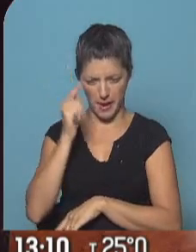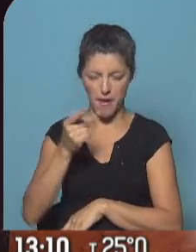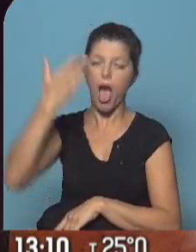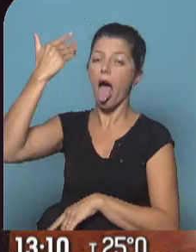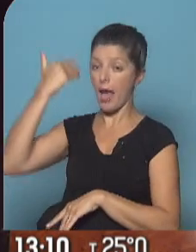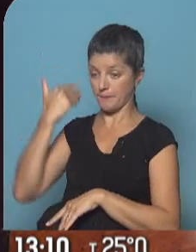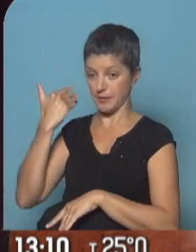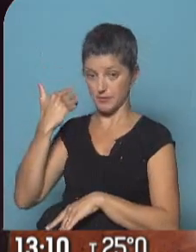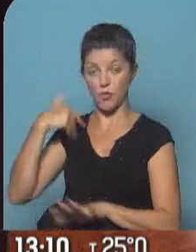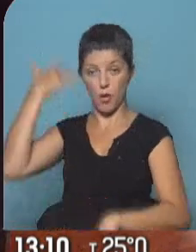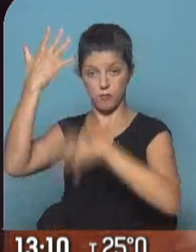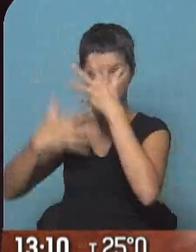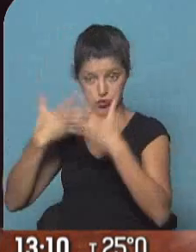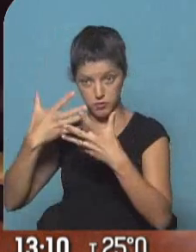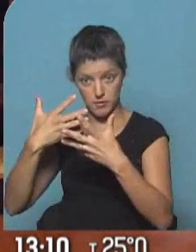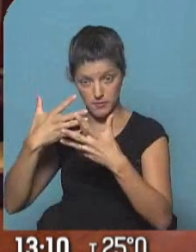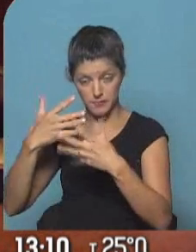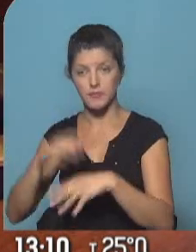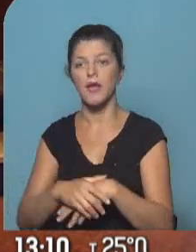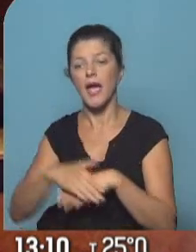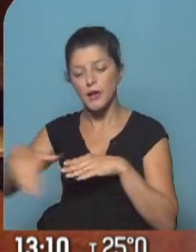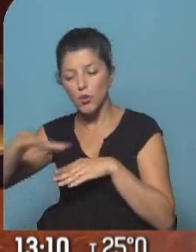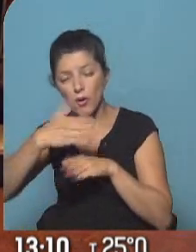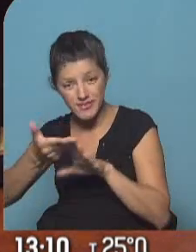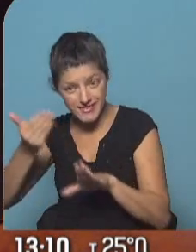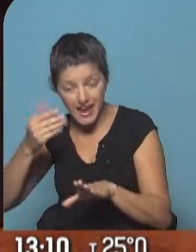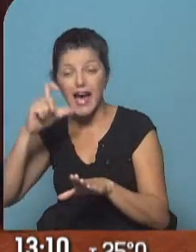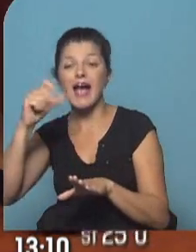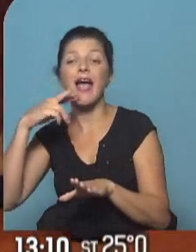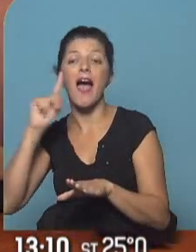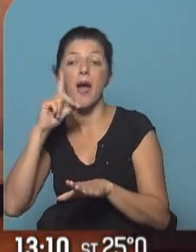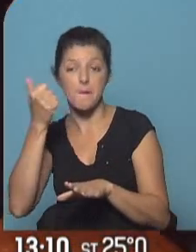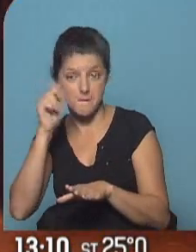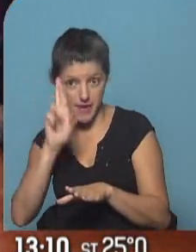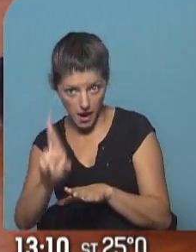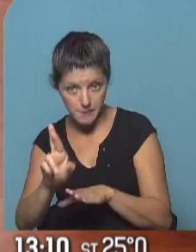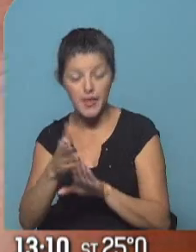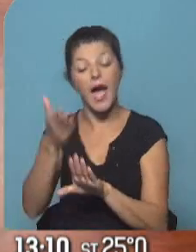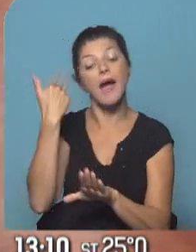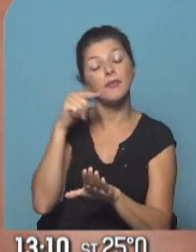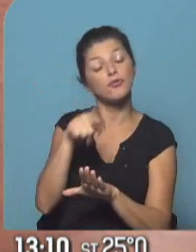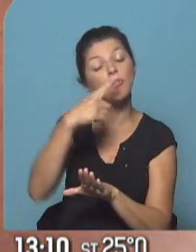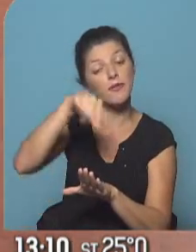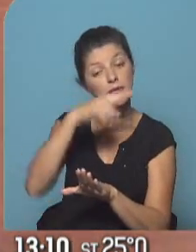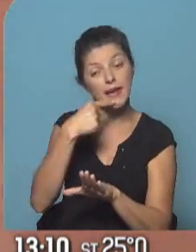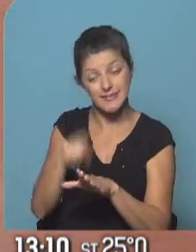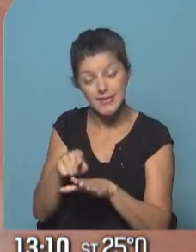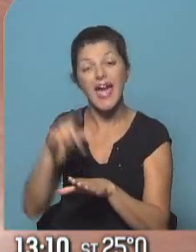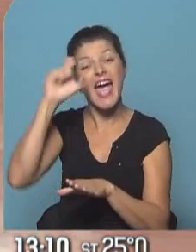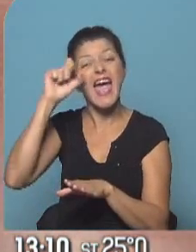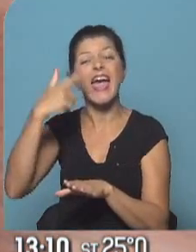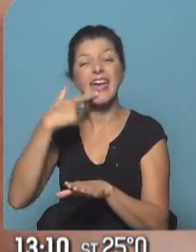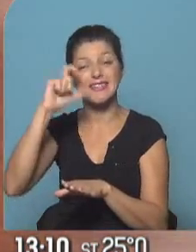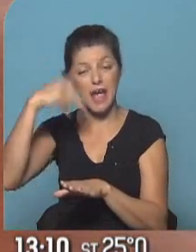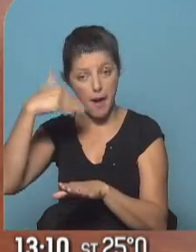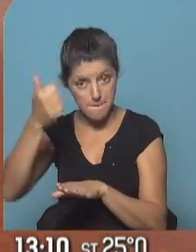el esturión, donde se saca el caviar, se decía que es un pescado, como no tiene escamas, no se podía consumir ni comercializar. Pero cuando Khomeini